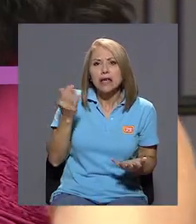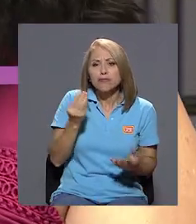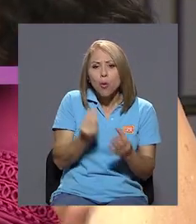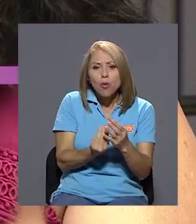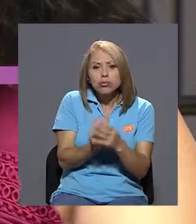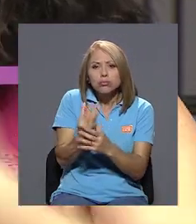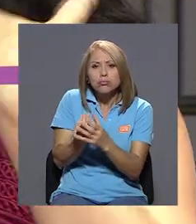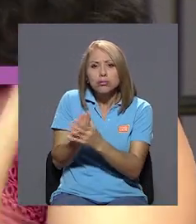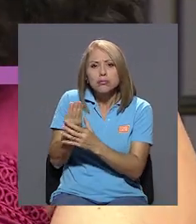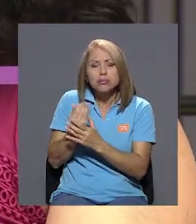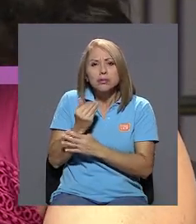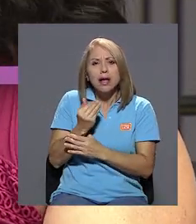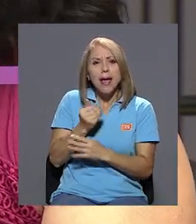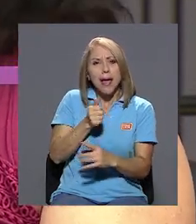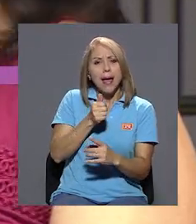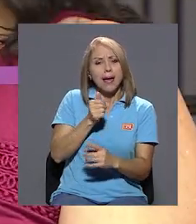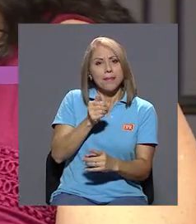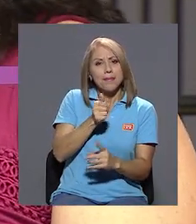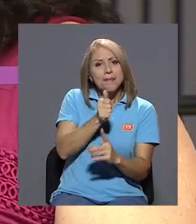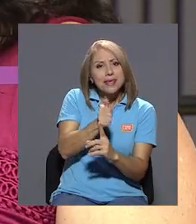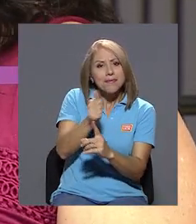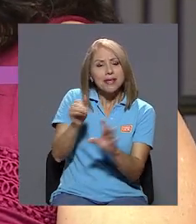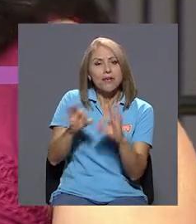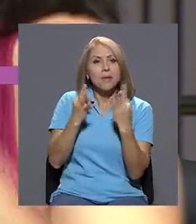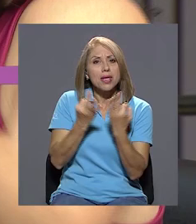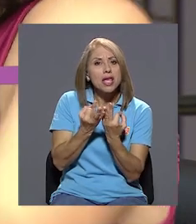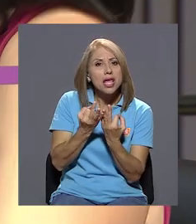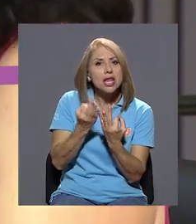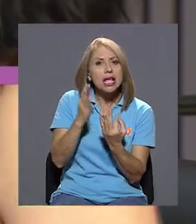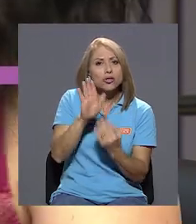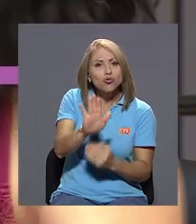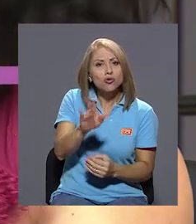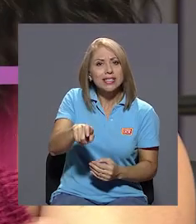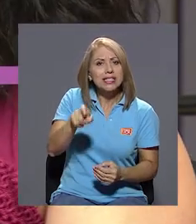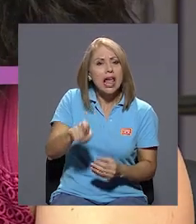van surgiendo de las mismas necesidades de las familias o